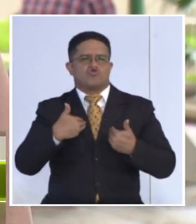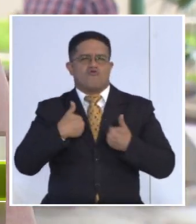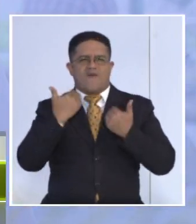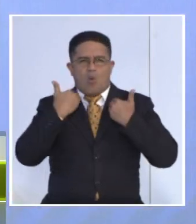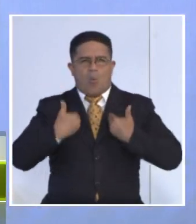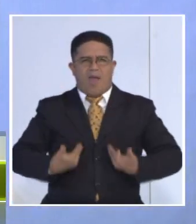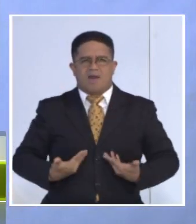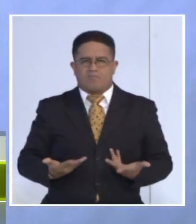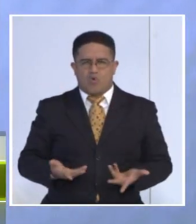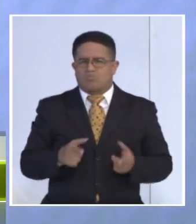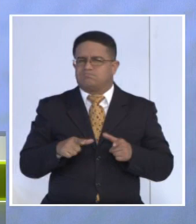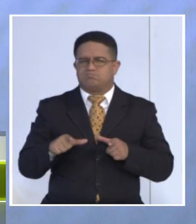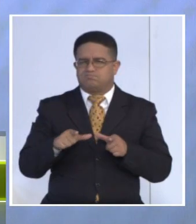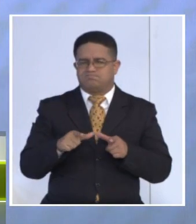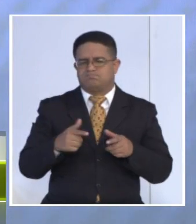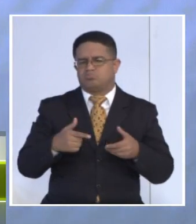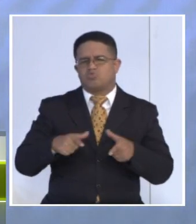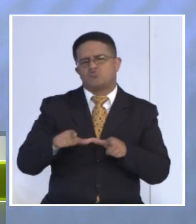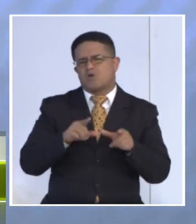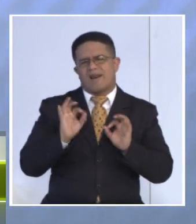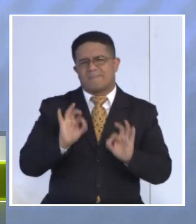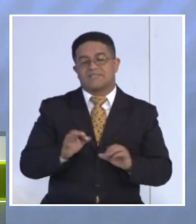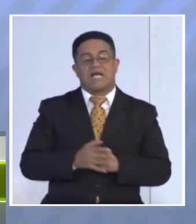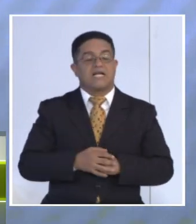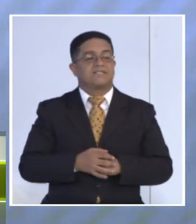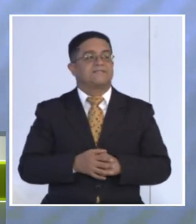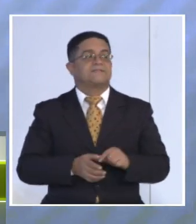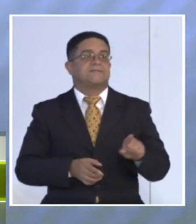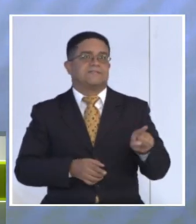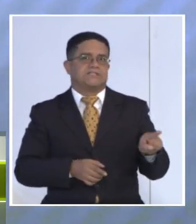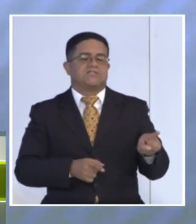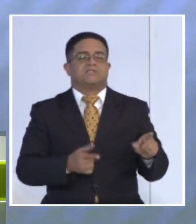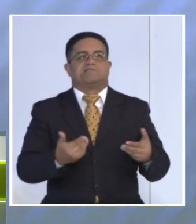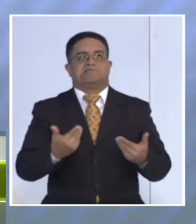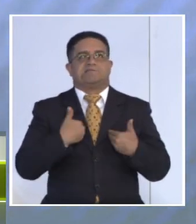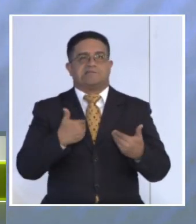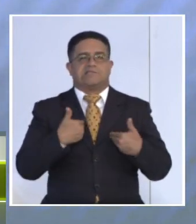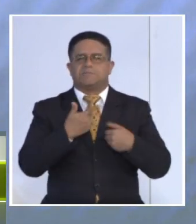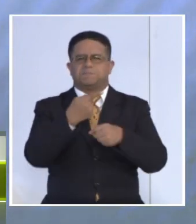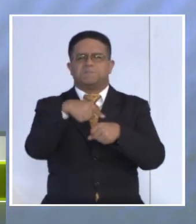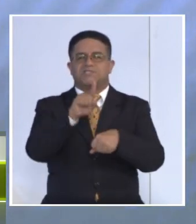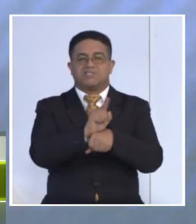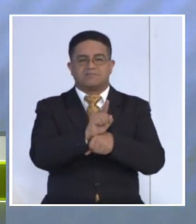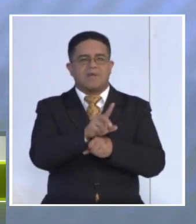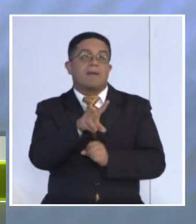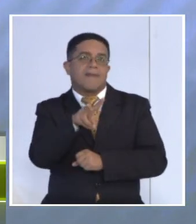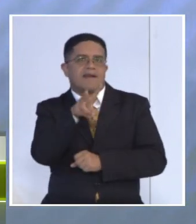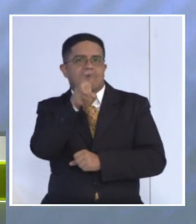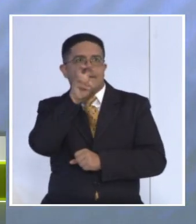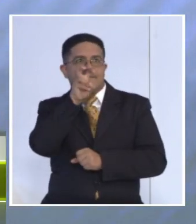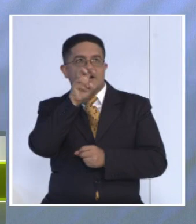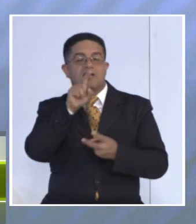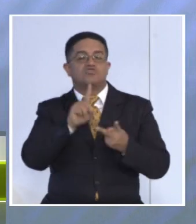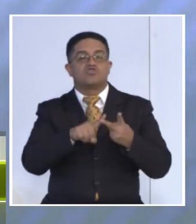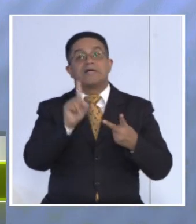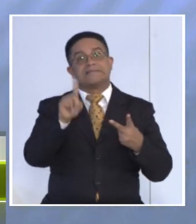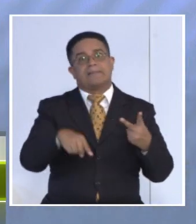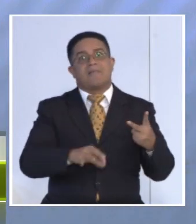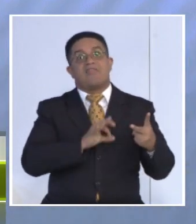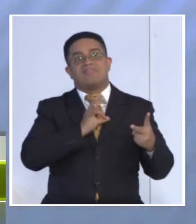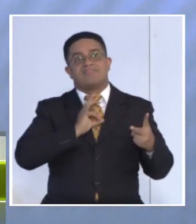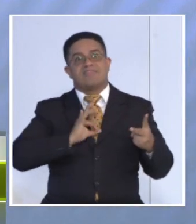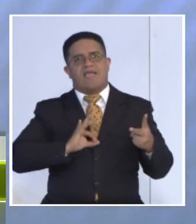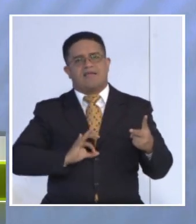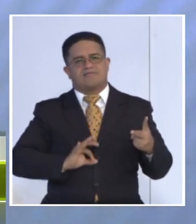quística. Vale, Frangeli, están afectadas principalmente la vía respiratoria y la vía digestiva, con los síntomas